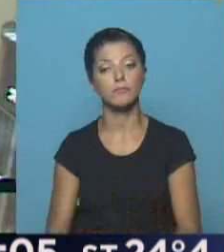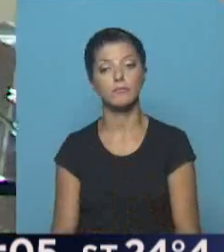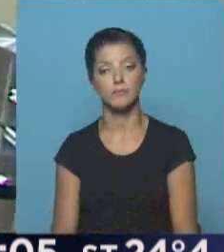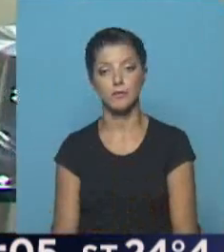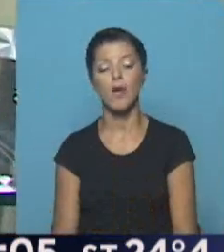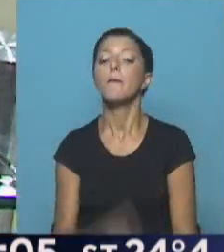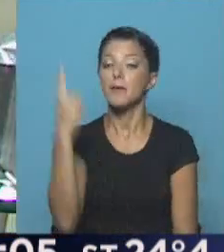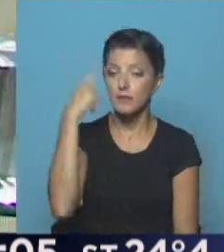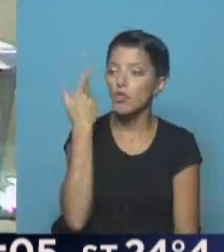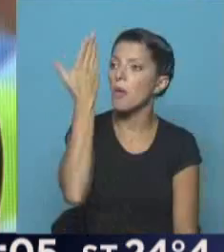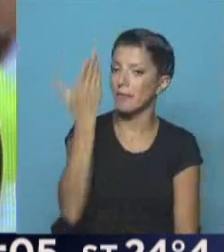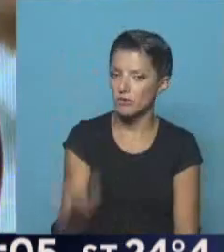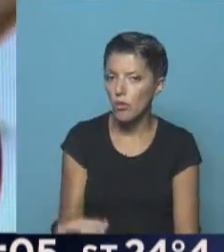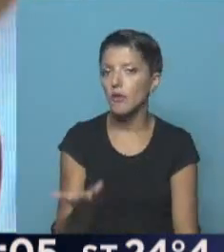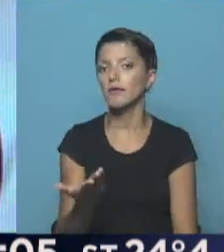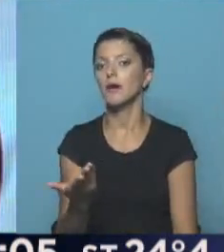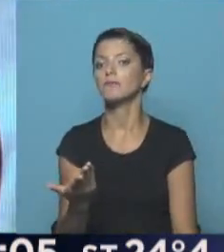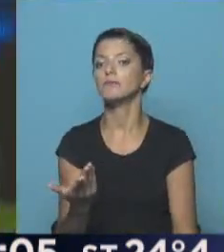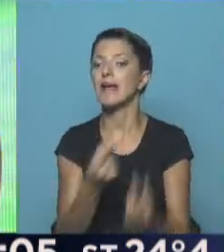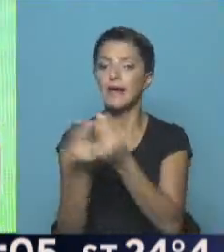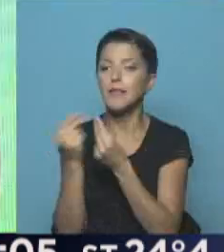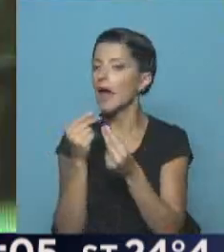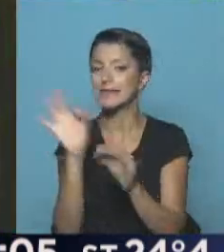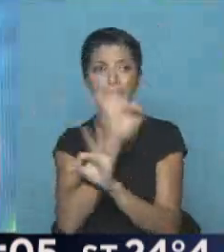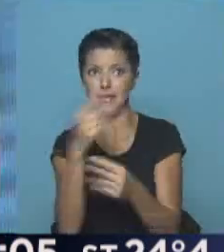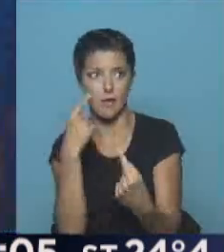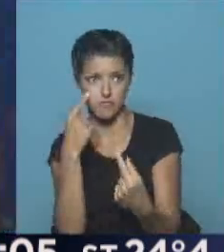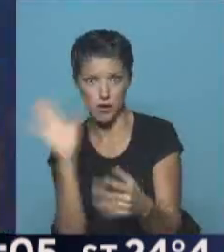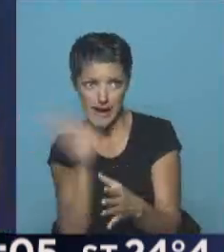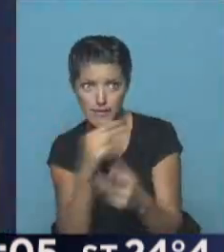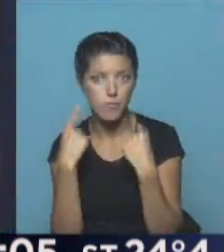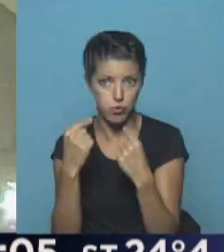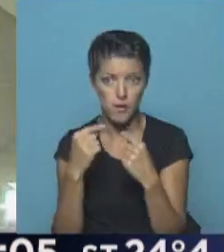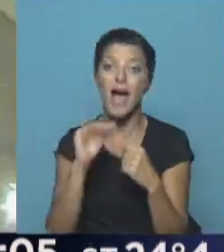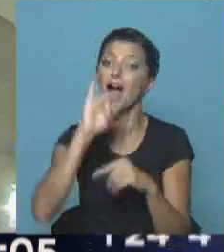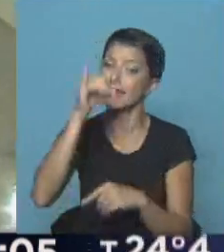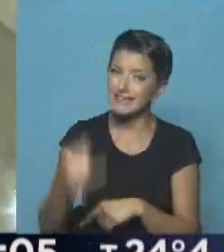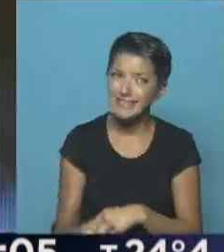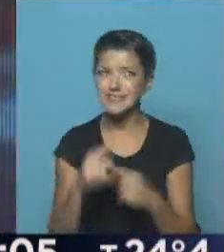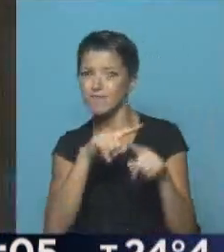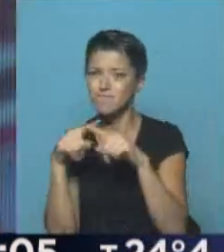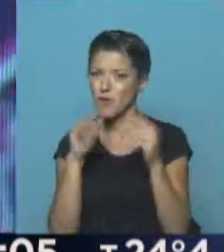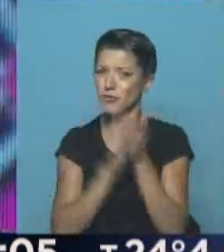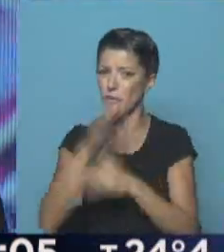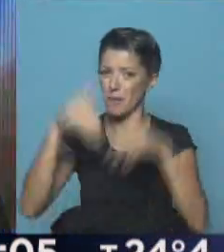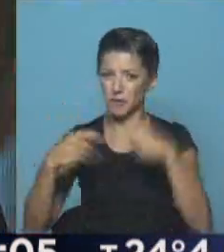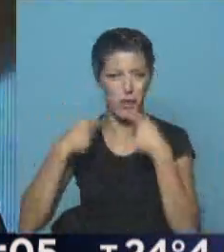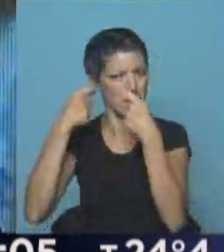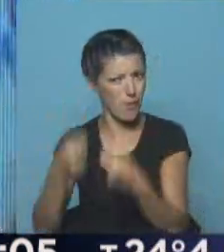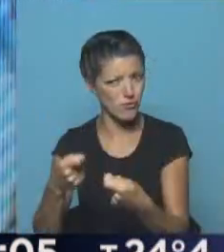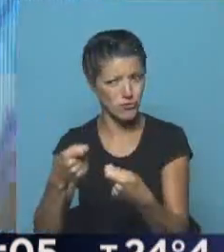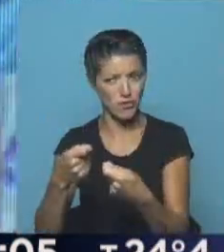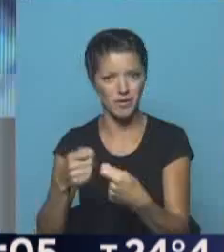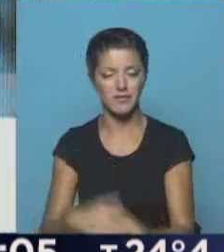ver con su calidad humana, entonces no se lo discute, se le discuten los votos. Se le discuten los votos y esos votos,